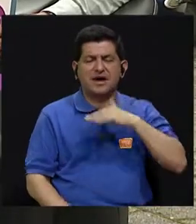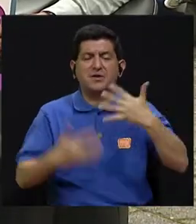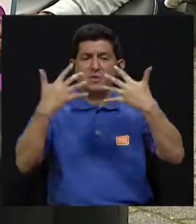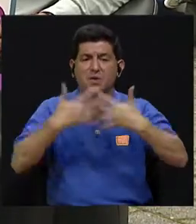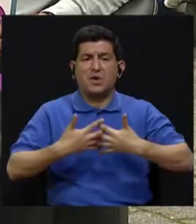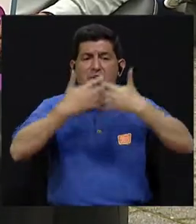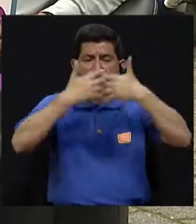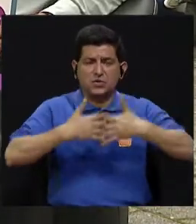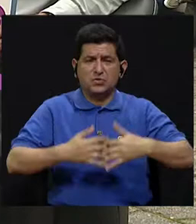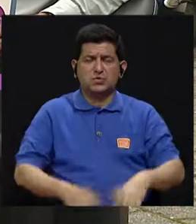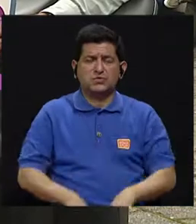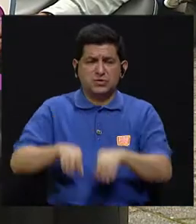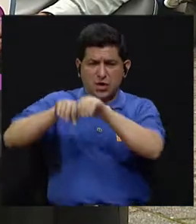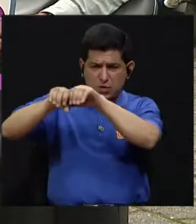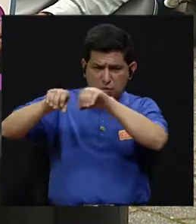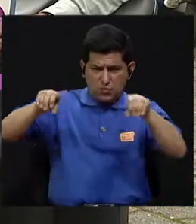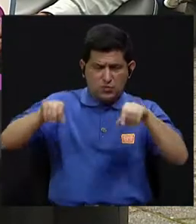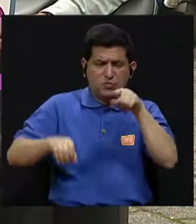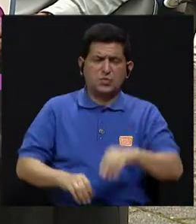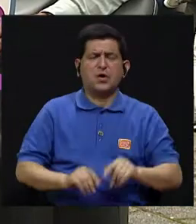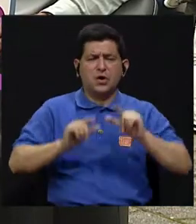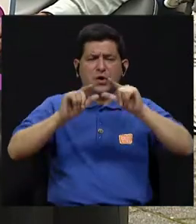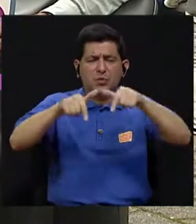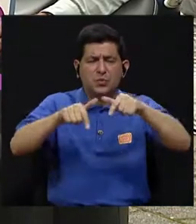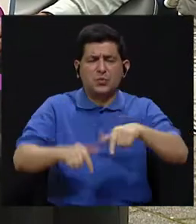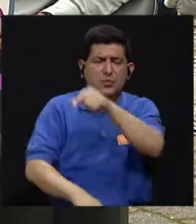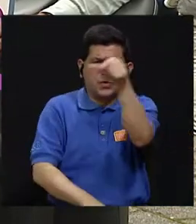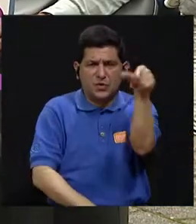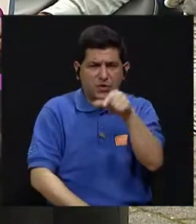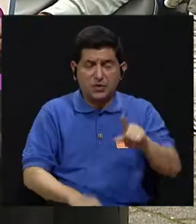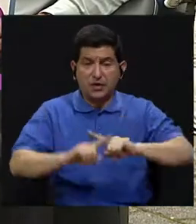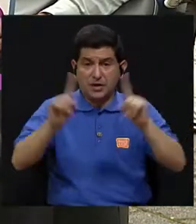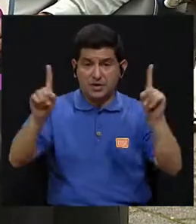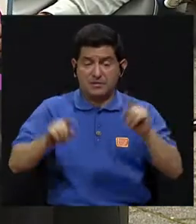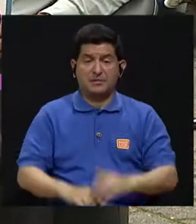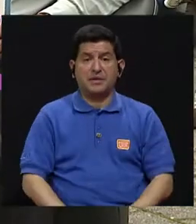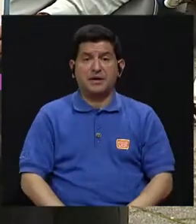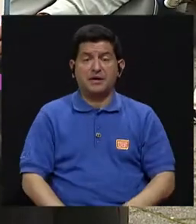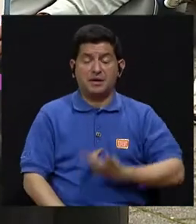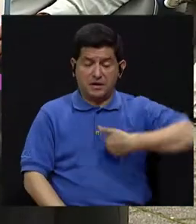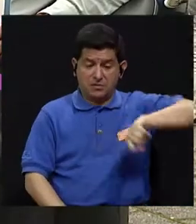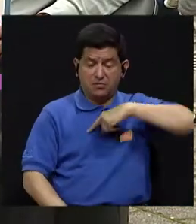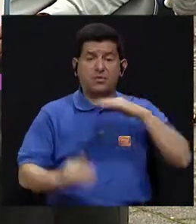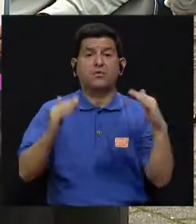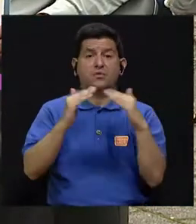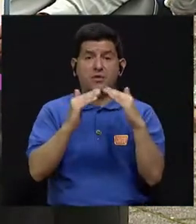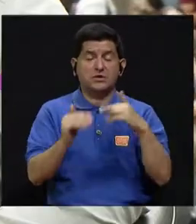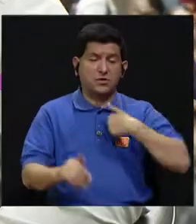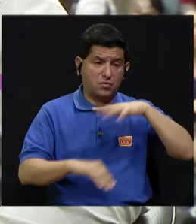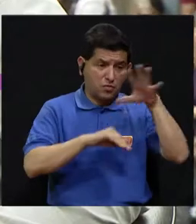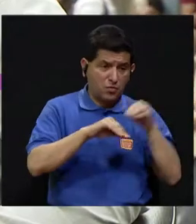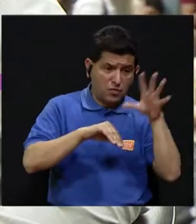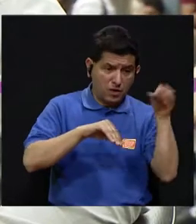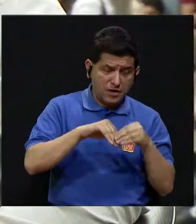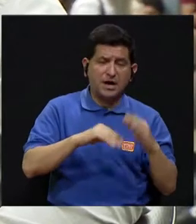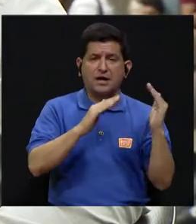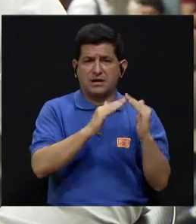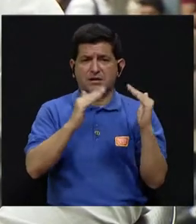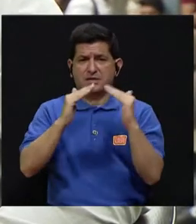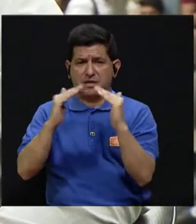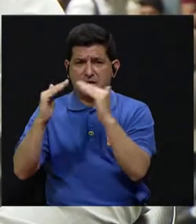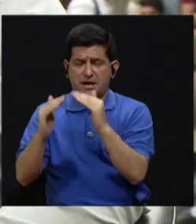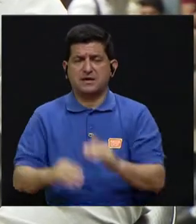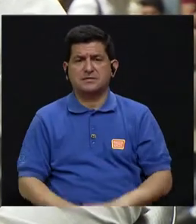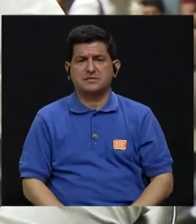una industria con un tubito de agua y ahí vertiendo a un río, sí. Pero no, efectivamente en nuestras casas, si uno suma casa por casa,